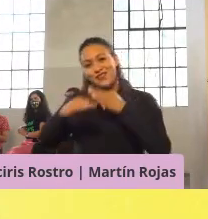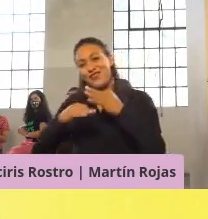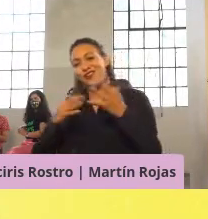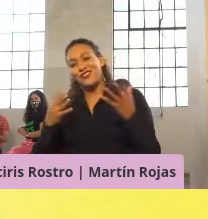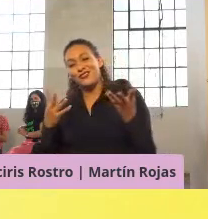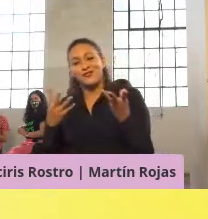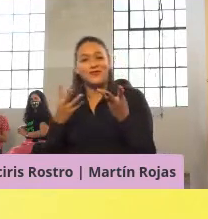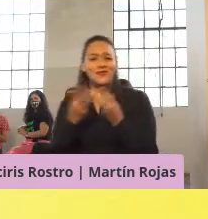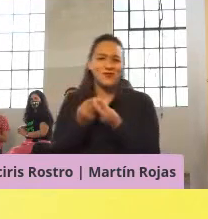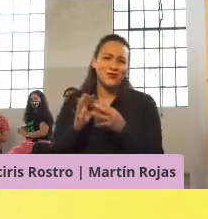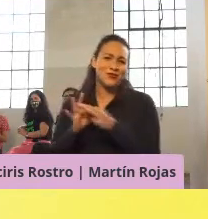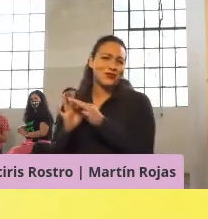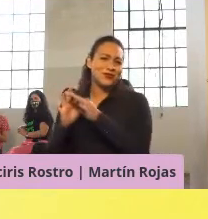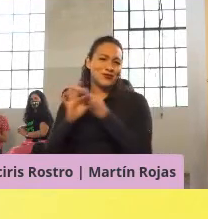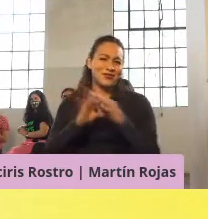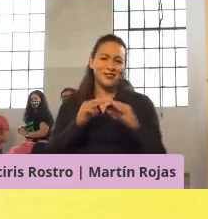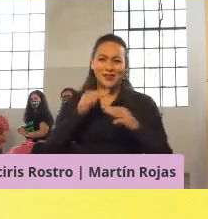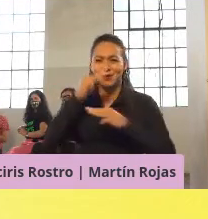super nice.